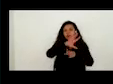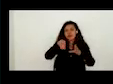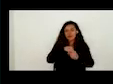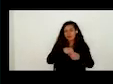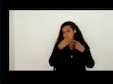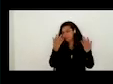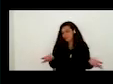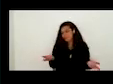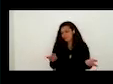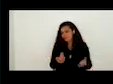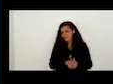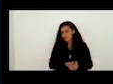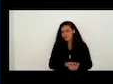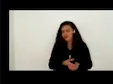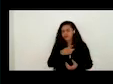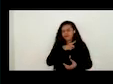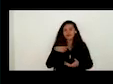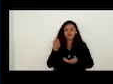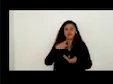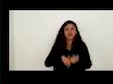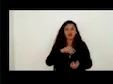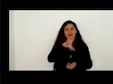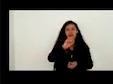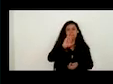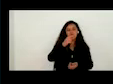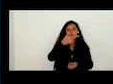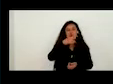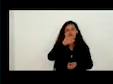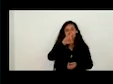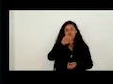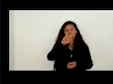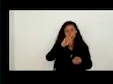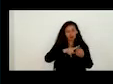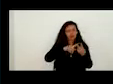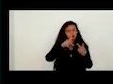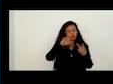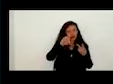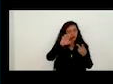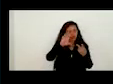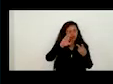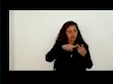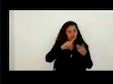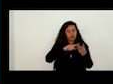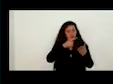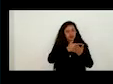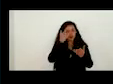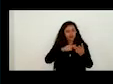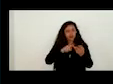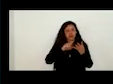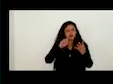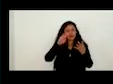debe de contener carbohidratos, proteínas, grasas, vitaminas y